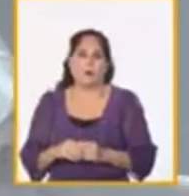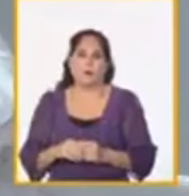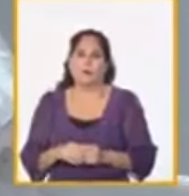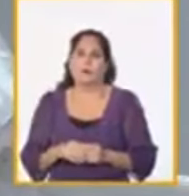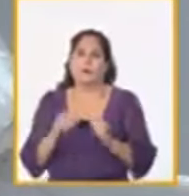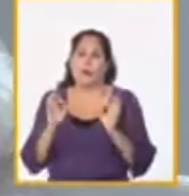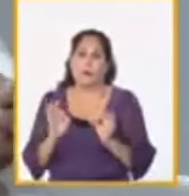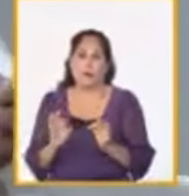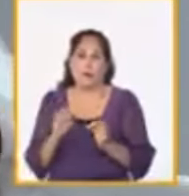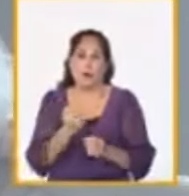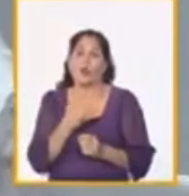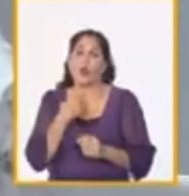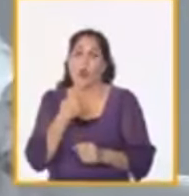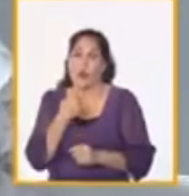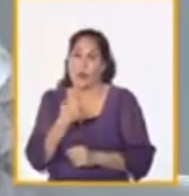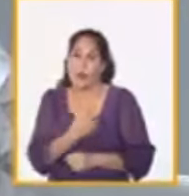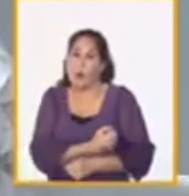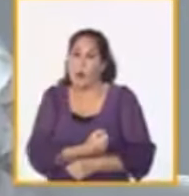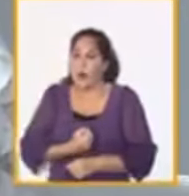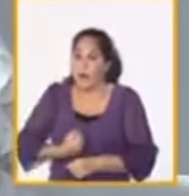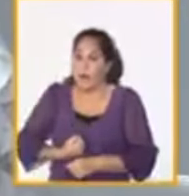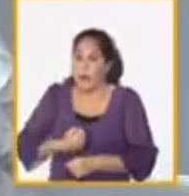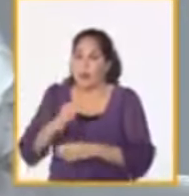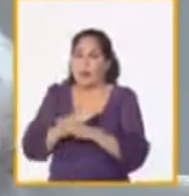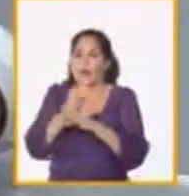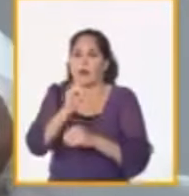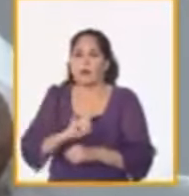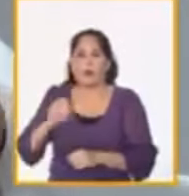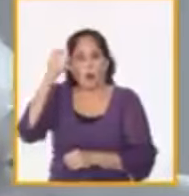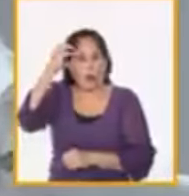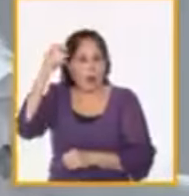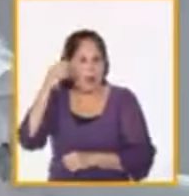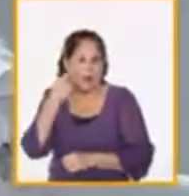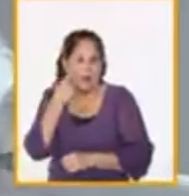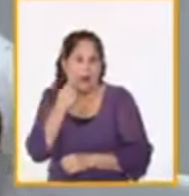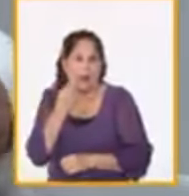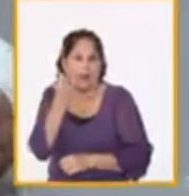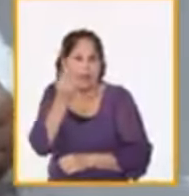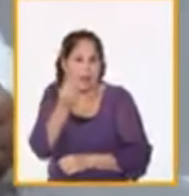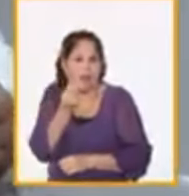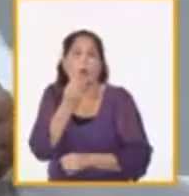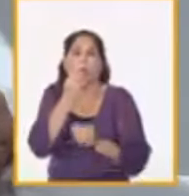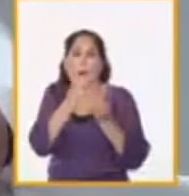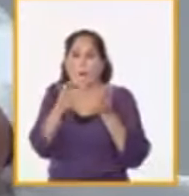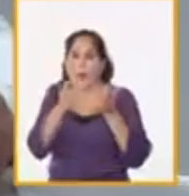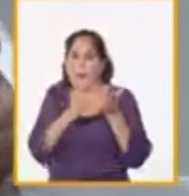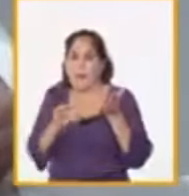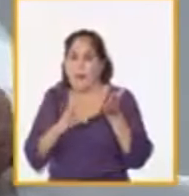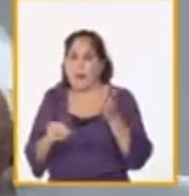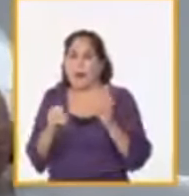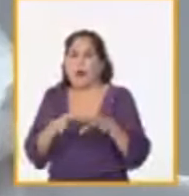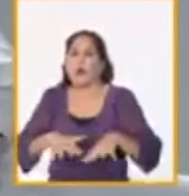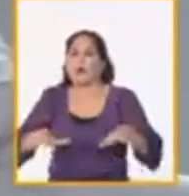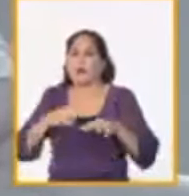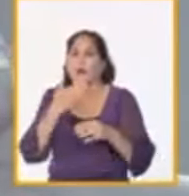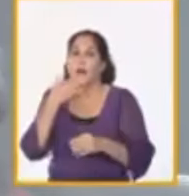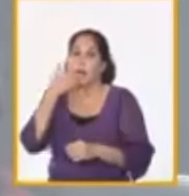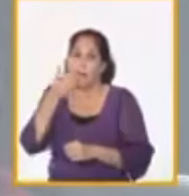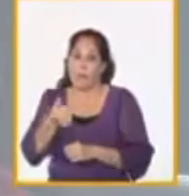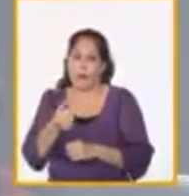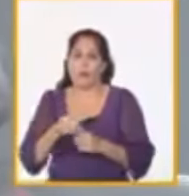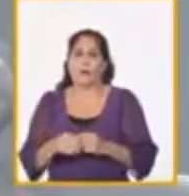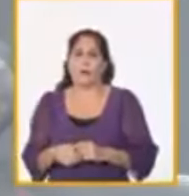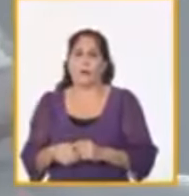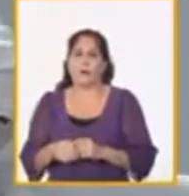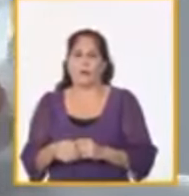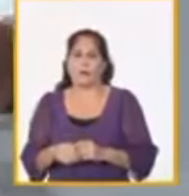que hay un esfuerzo de todos los organismos para ver cómo se siguen mejorando las condiciones en el abasto y en el saneamiento, que después al